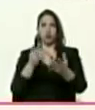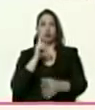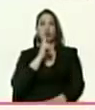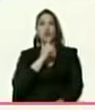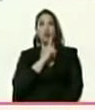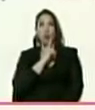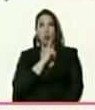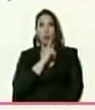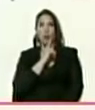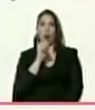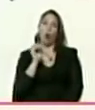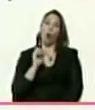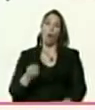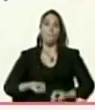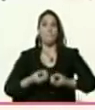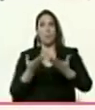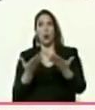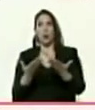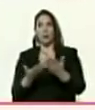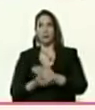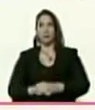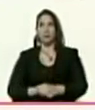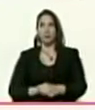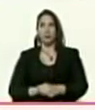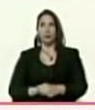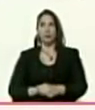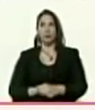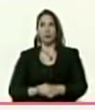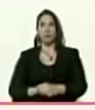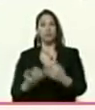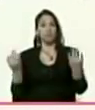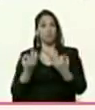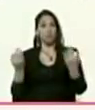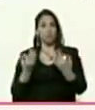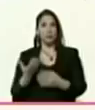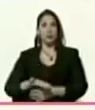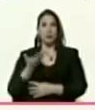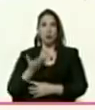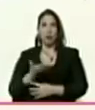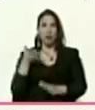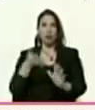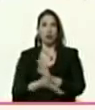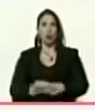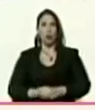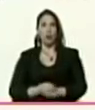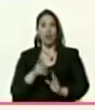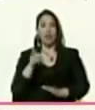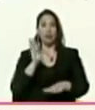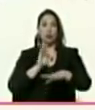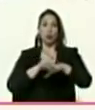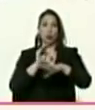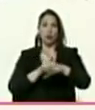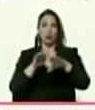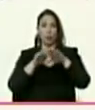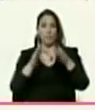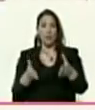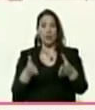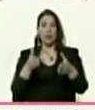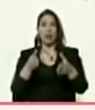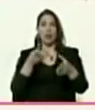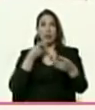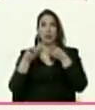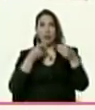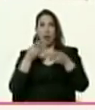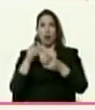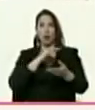dar tramas, digamos, relevantes, importantes en torno a esta solicitud que la Mesa de Diálogo Nacional le hace a